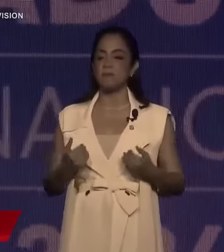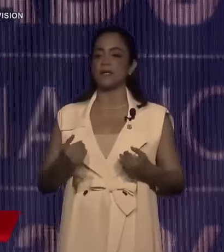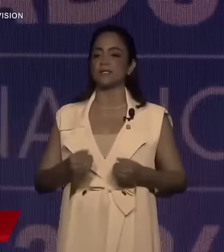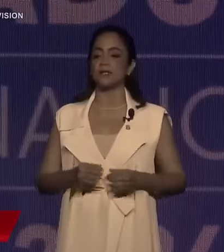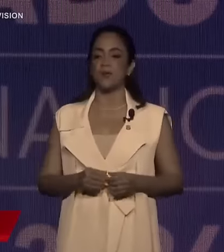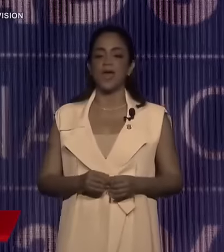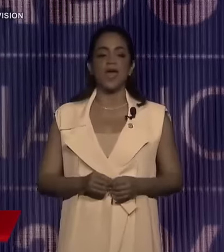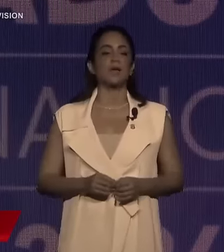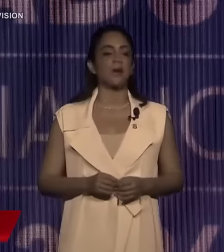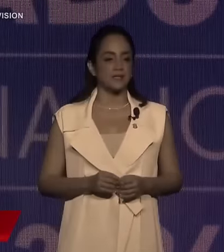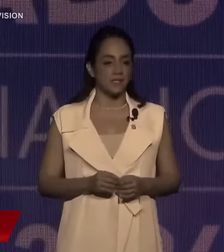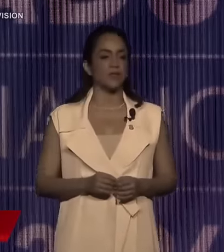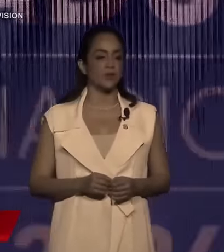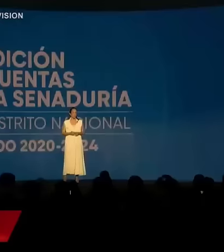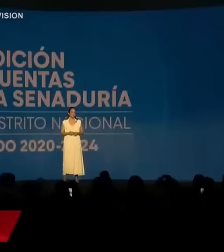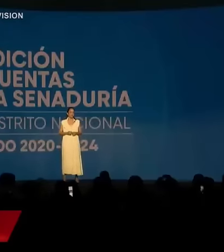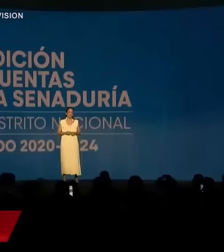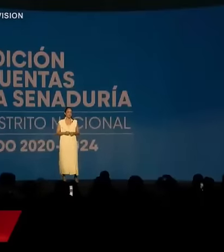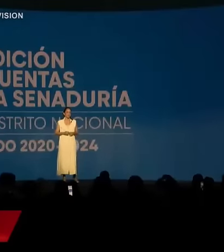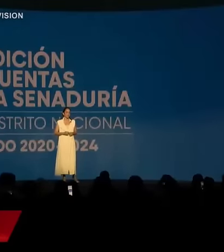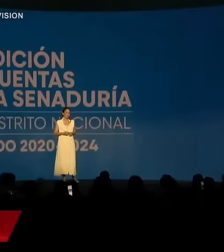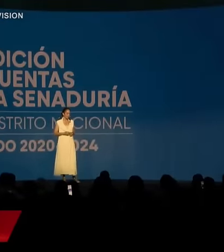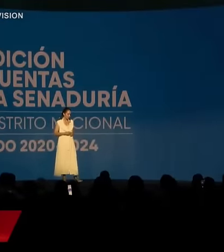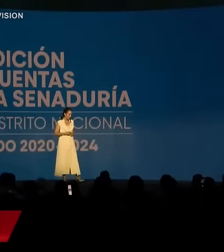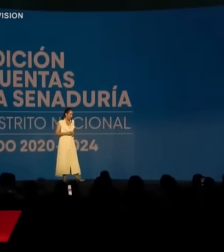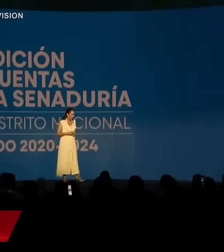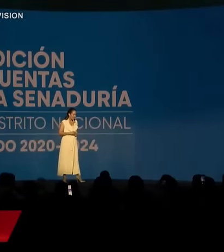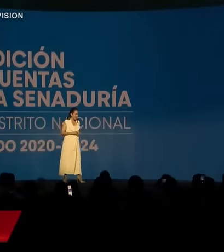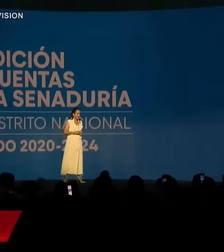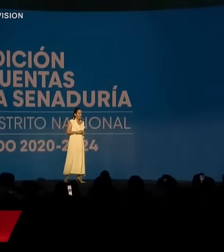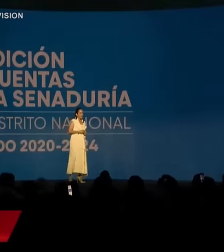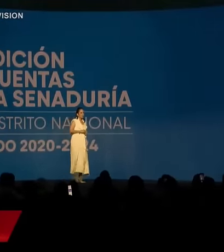es la lectura que yo le doy, era la carta del triunfo para la senaduría del Distrito Nacional.